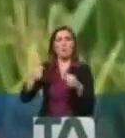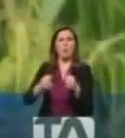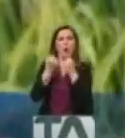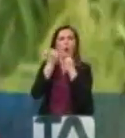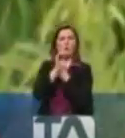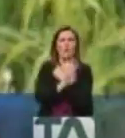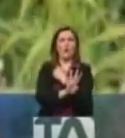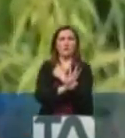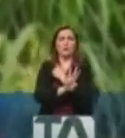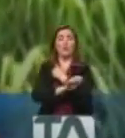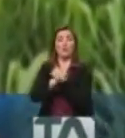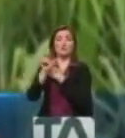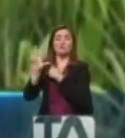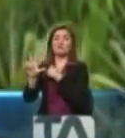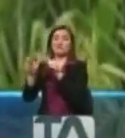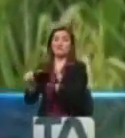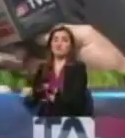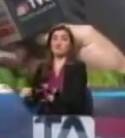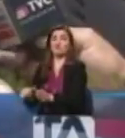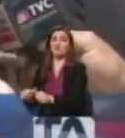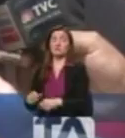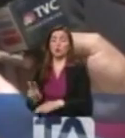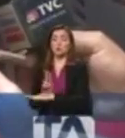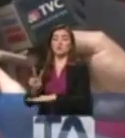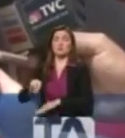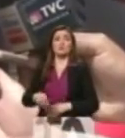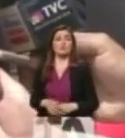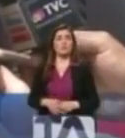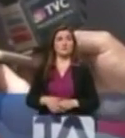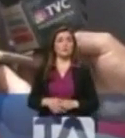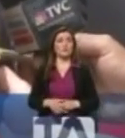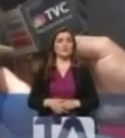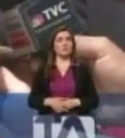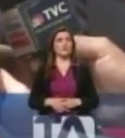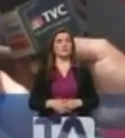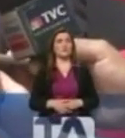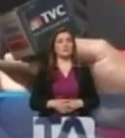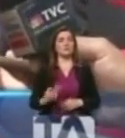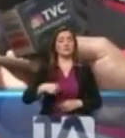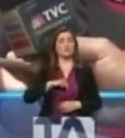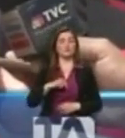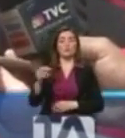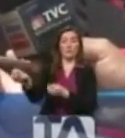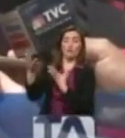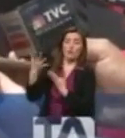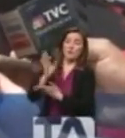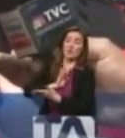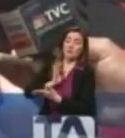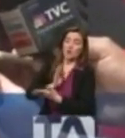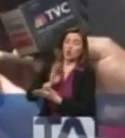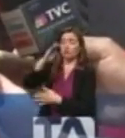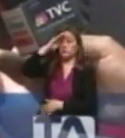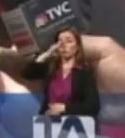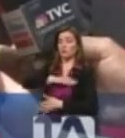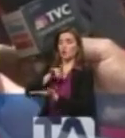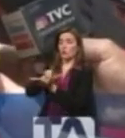y los otros 3 decidieron mantenerlos en tierra. Estamos esperando el informe técnico por parte de la Fuerza Aérea Ecuatoriana, lo que nos va